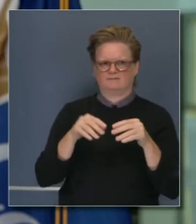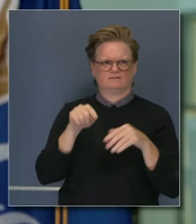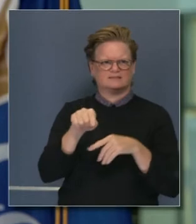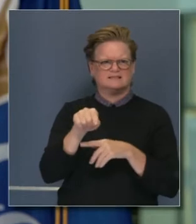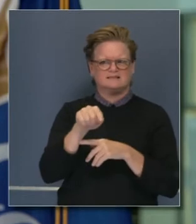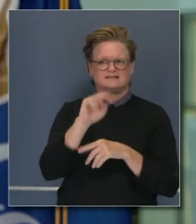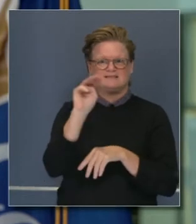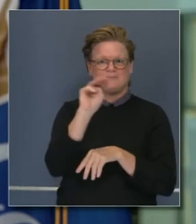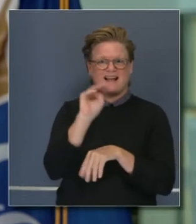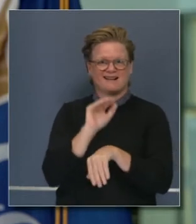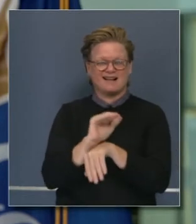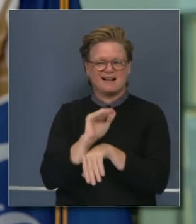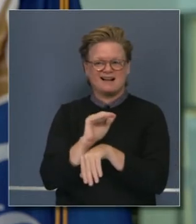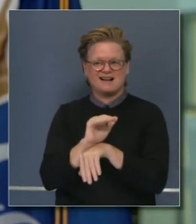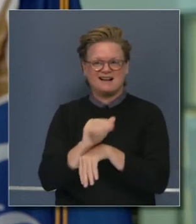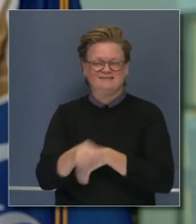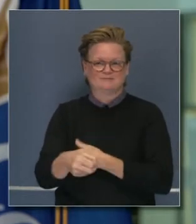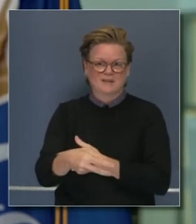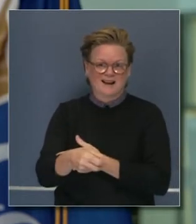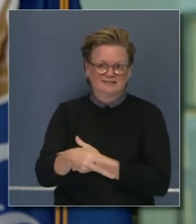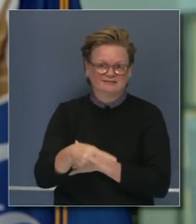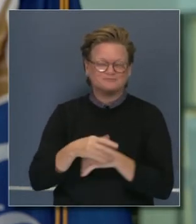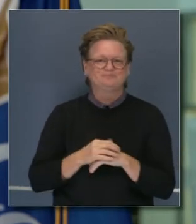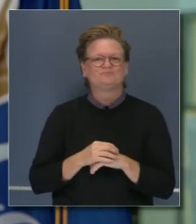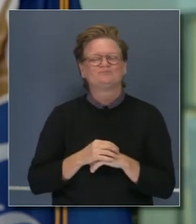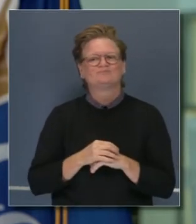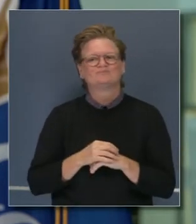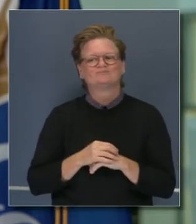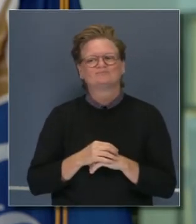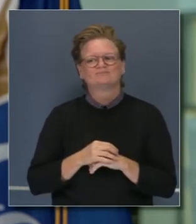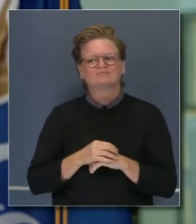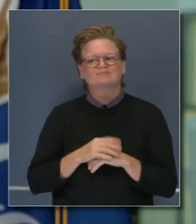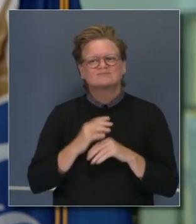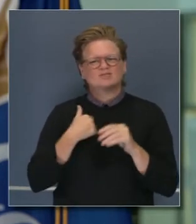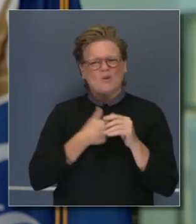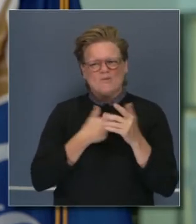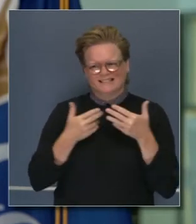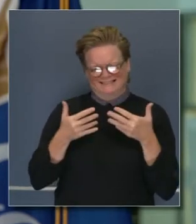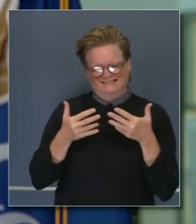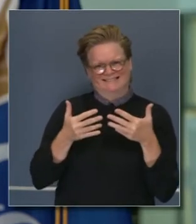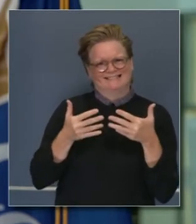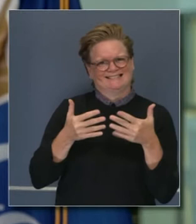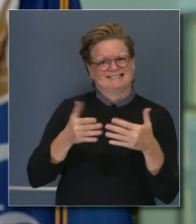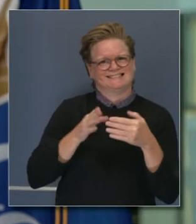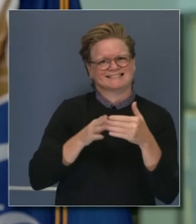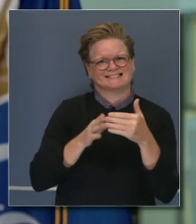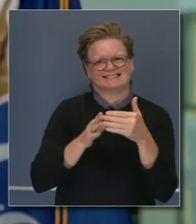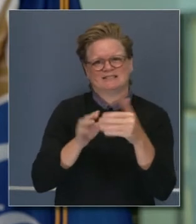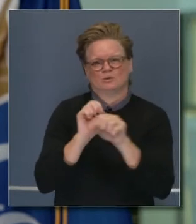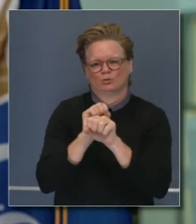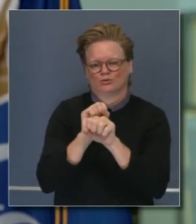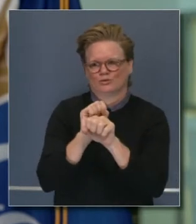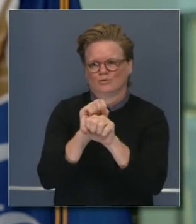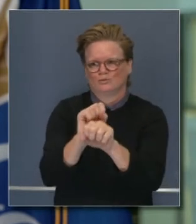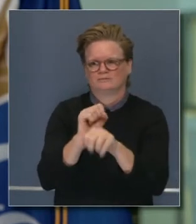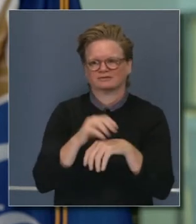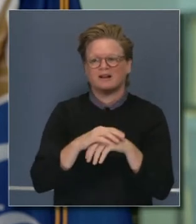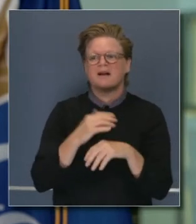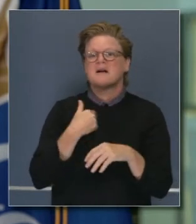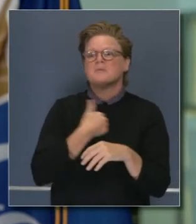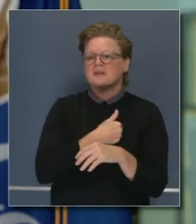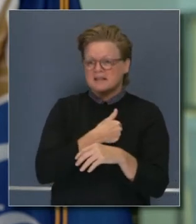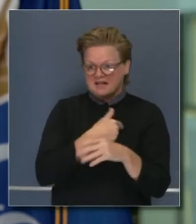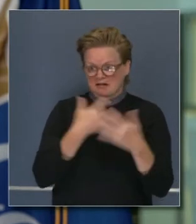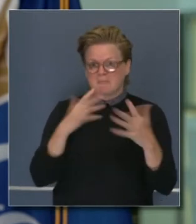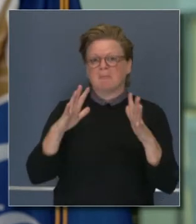lunes a medianoche. Muchas cosas dinámicas estarán ocurriendo. Sí pudimos